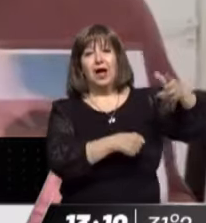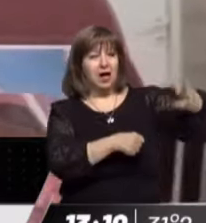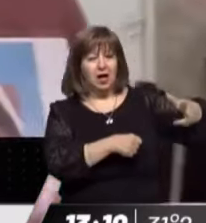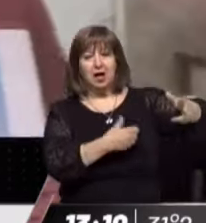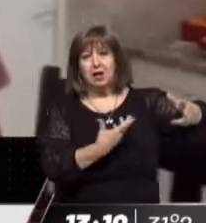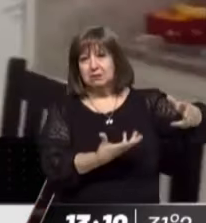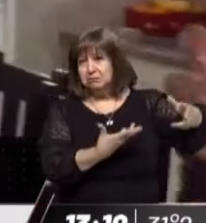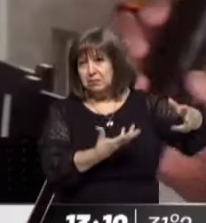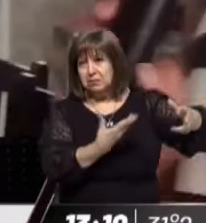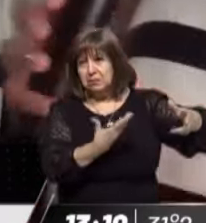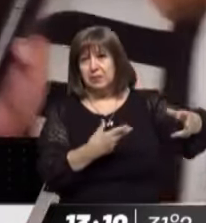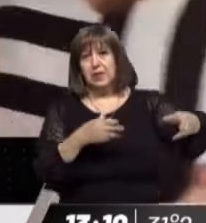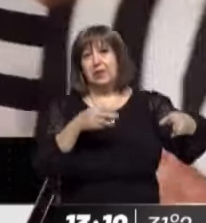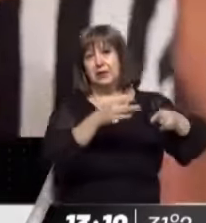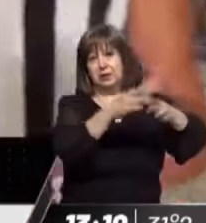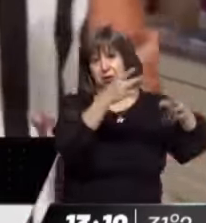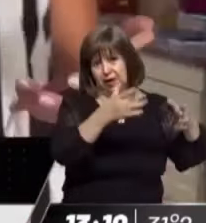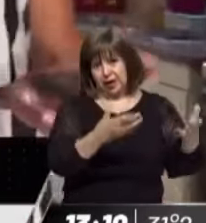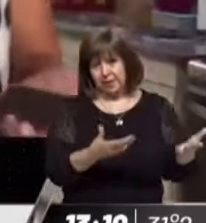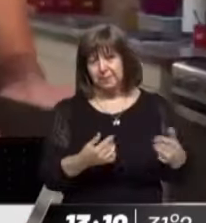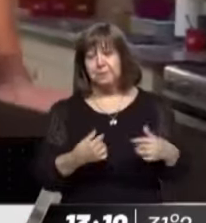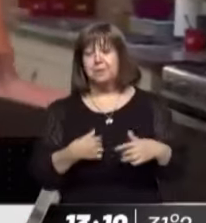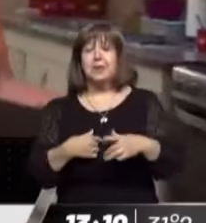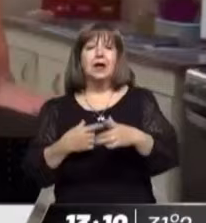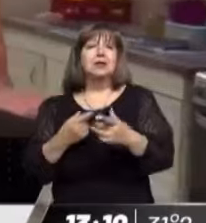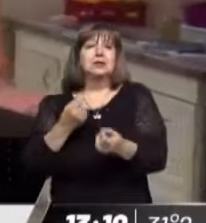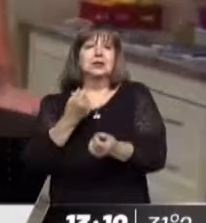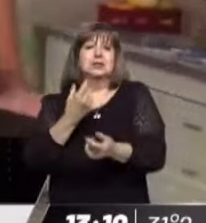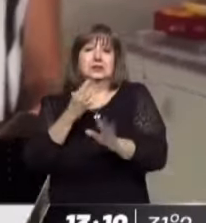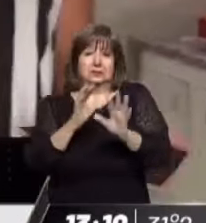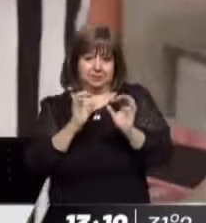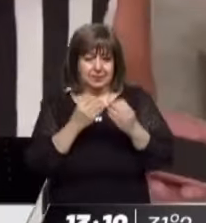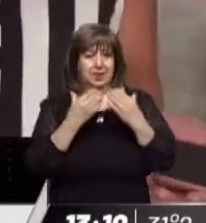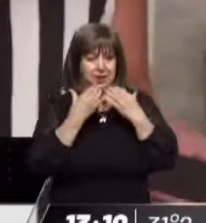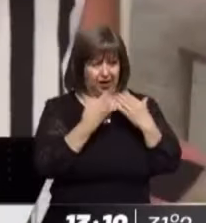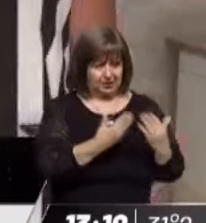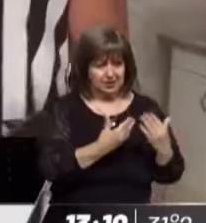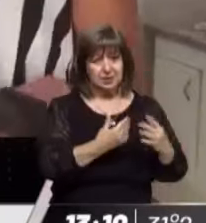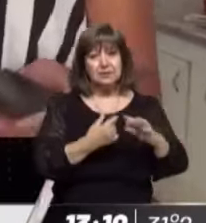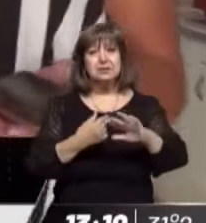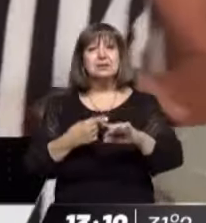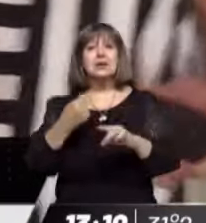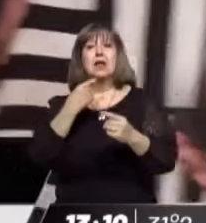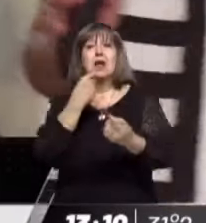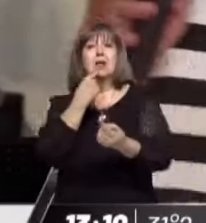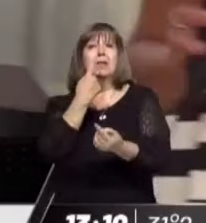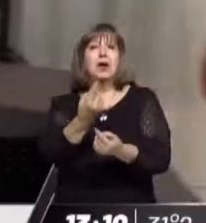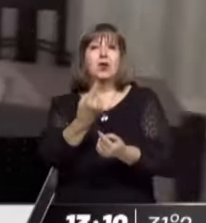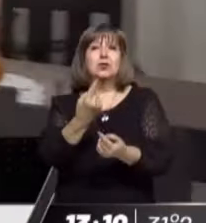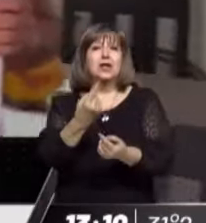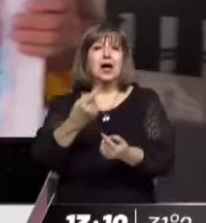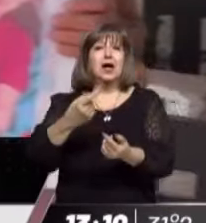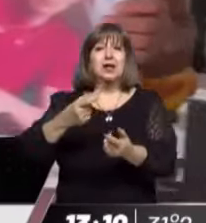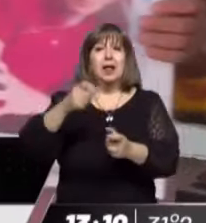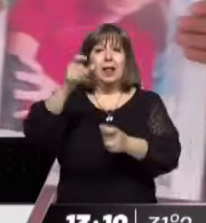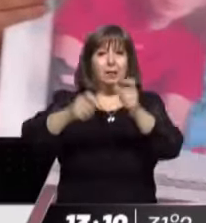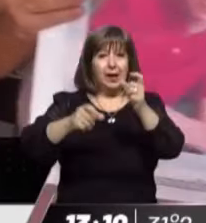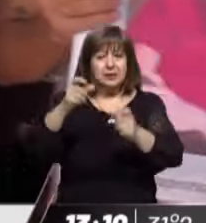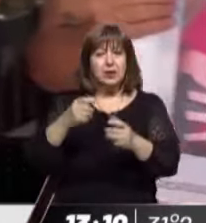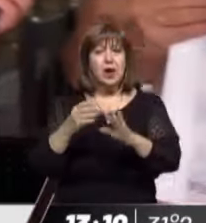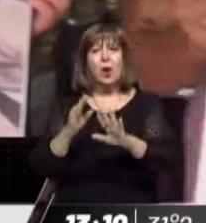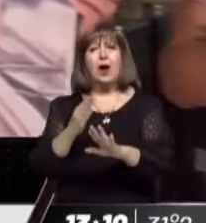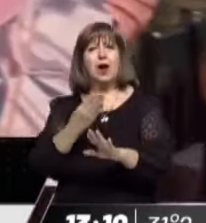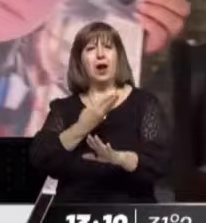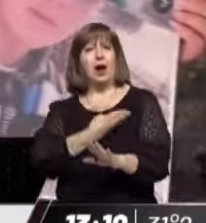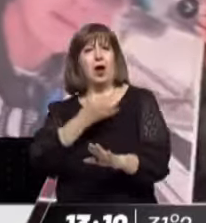así que bueno de esta manera cerramos por un lado pidiéndole a toda la comunidad que si tiene algún dato Para aportar lo haga Así Sergio se habla de una camioneta Ford